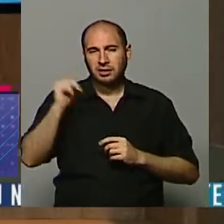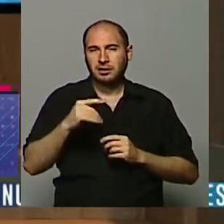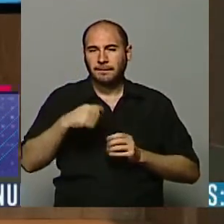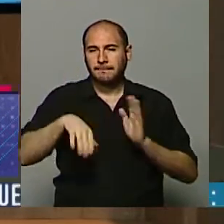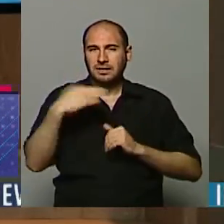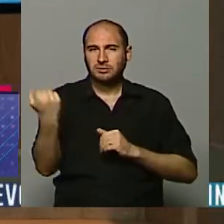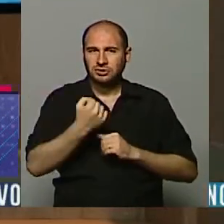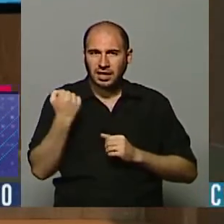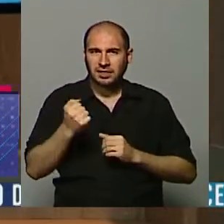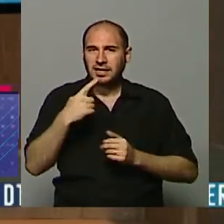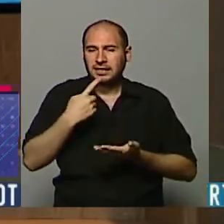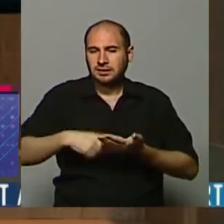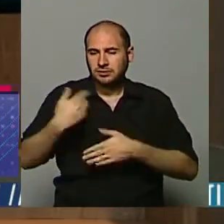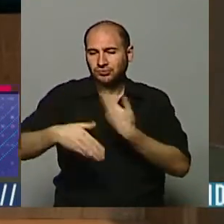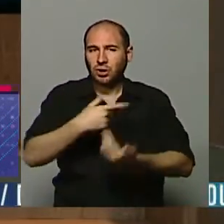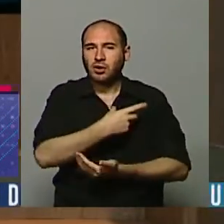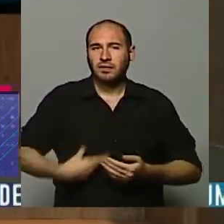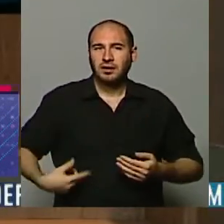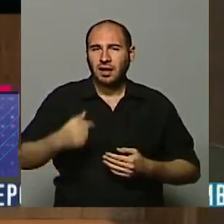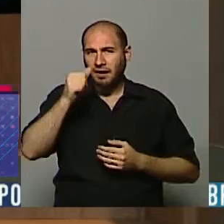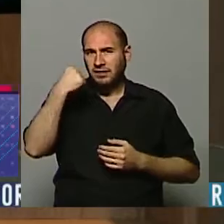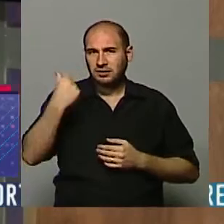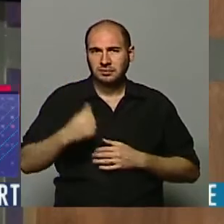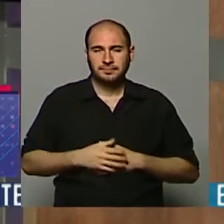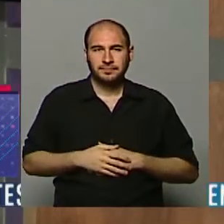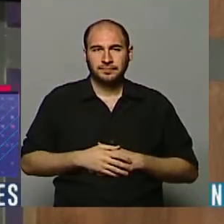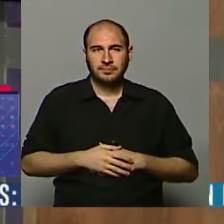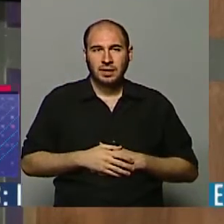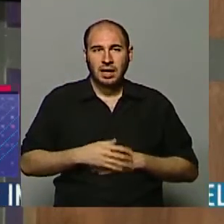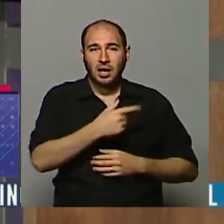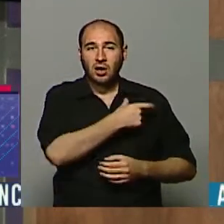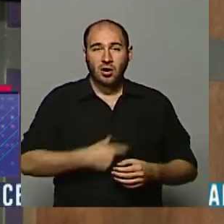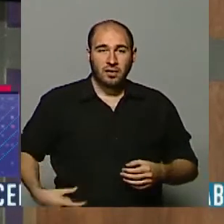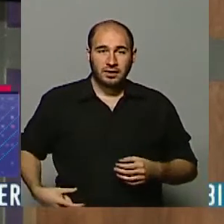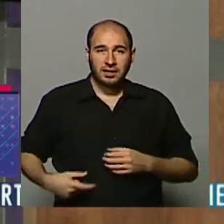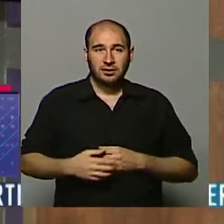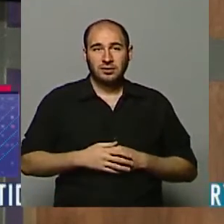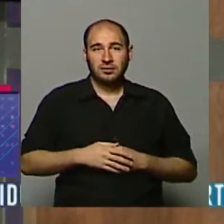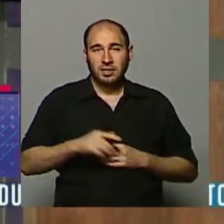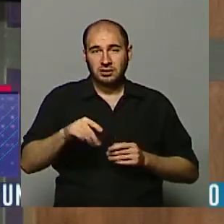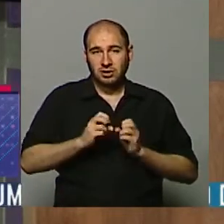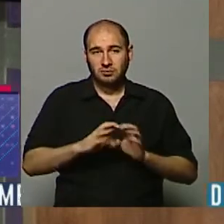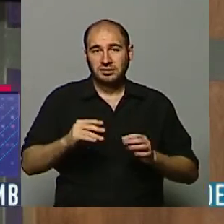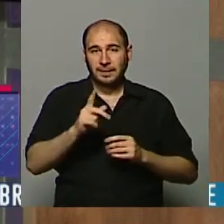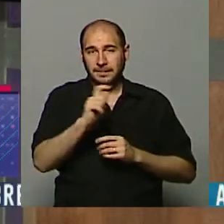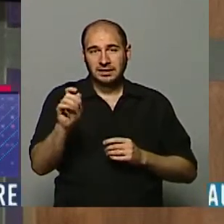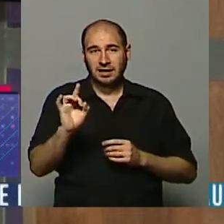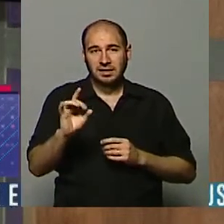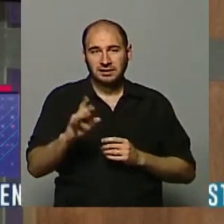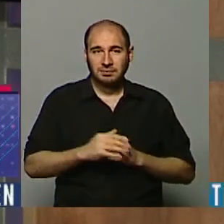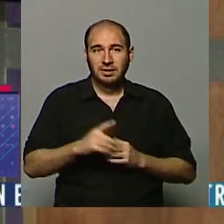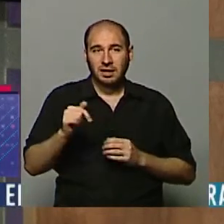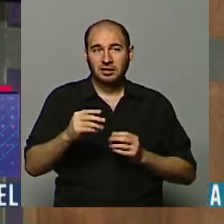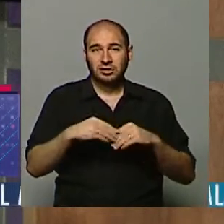más importantes que llevó adelante el gobierno de Alberto Fernández? Bien, el gobierno que recién comenzó en el mes de diciembre, que acaba